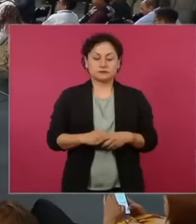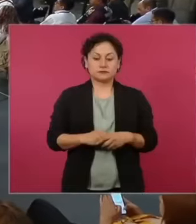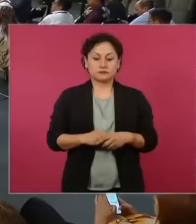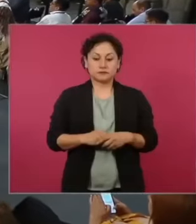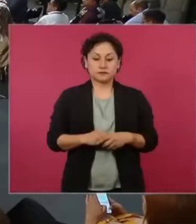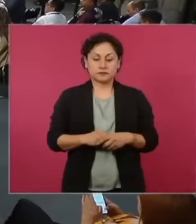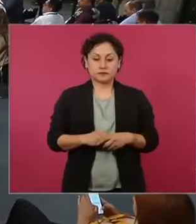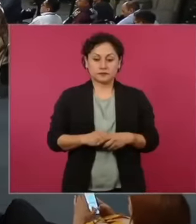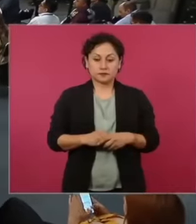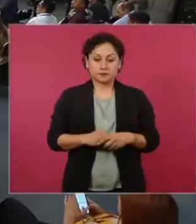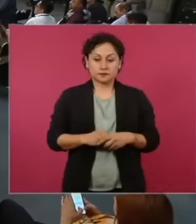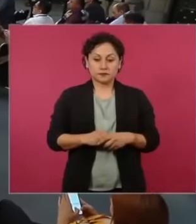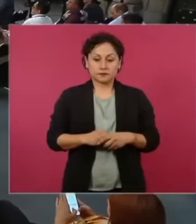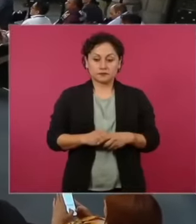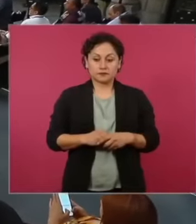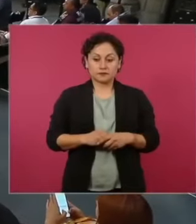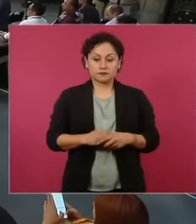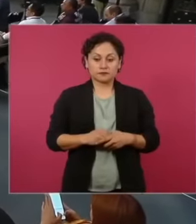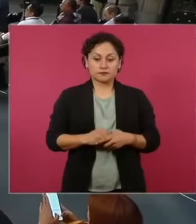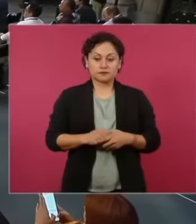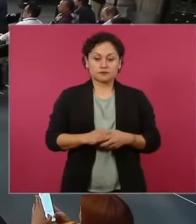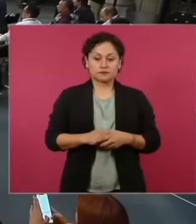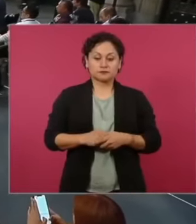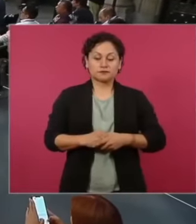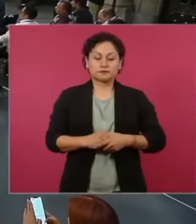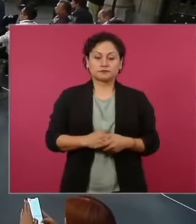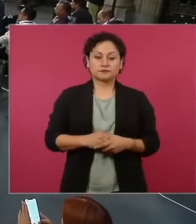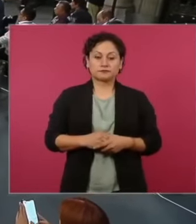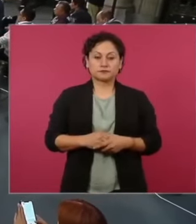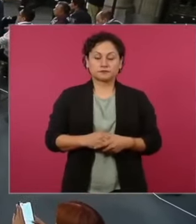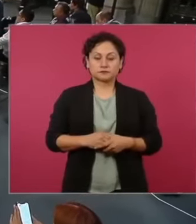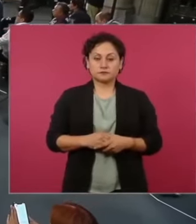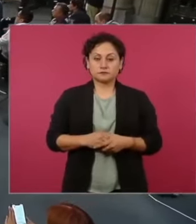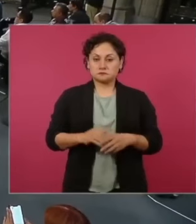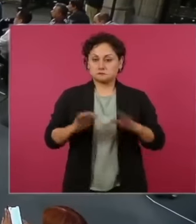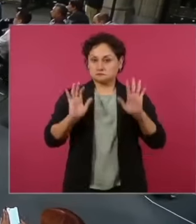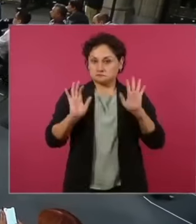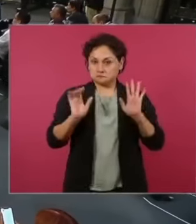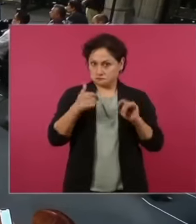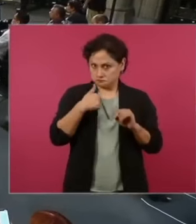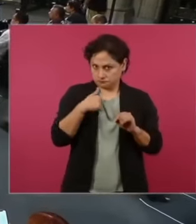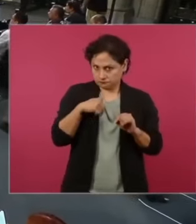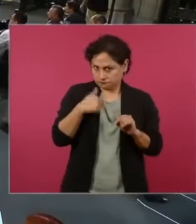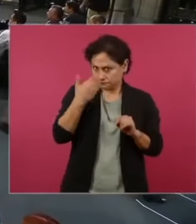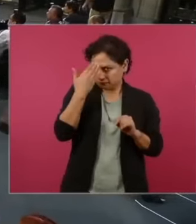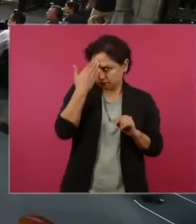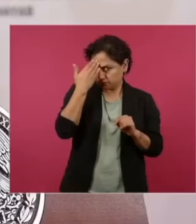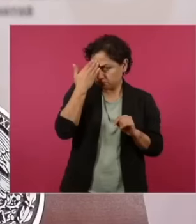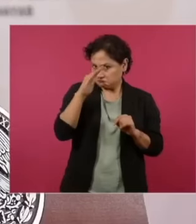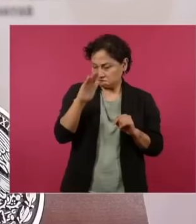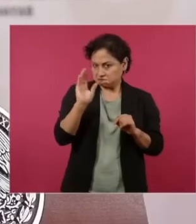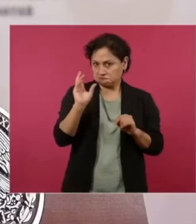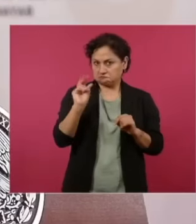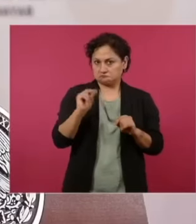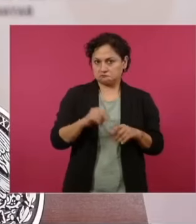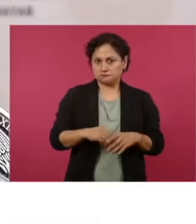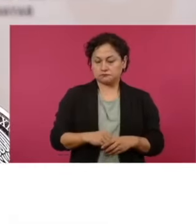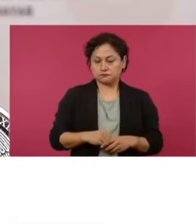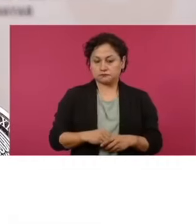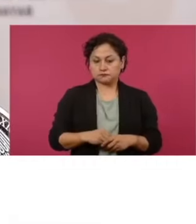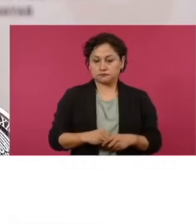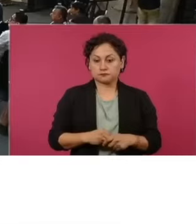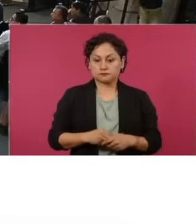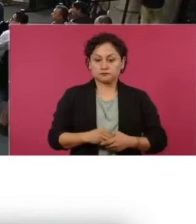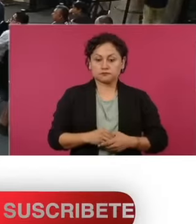De esta destrucción, presidente. ¿Mande? ¿Qué asociaciones del medio ambiente están en contra? De aquí, que yo sepa, ninguna. ¿Ninguna está acercado